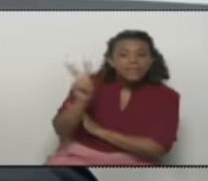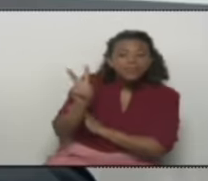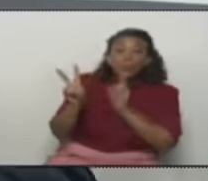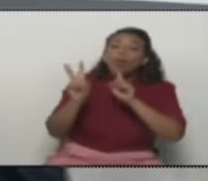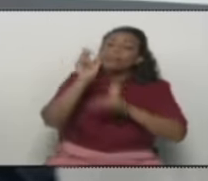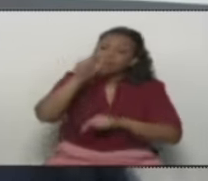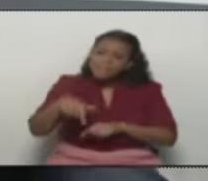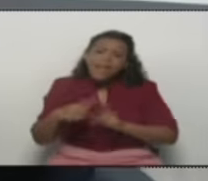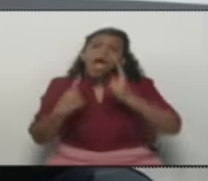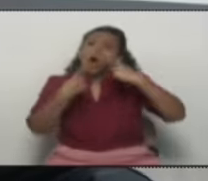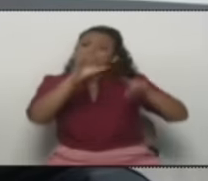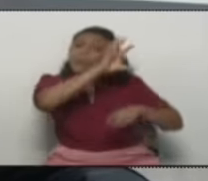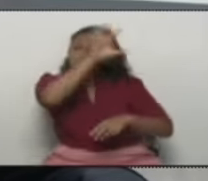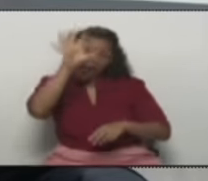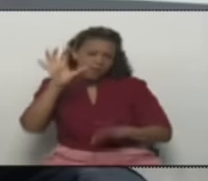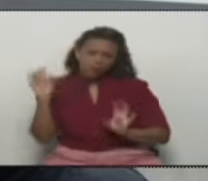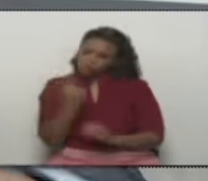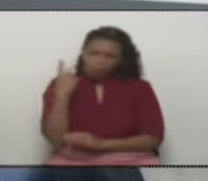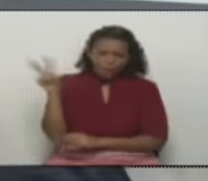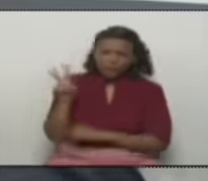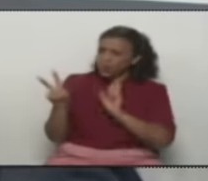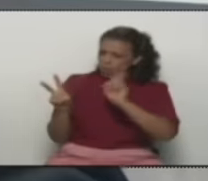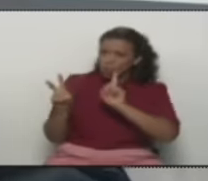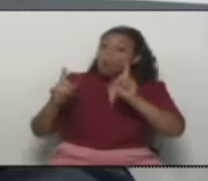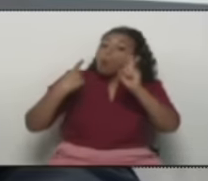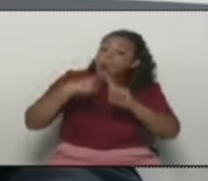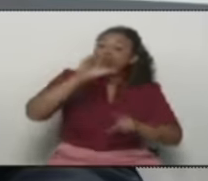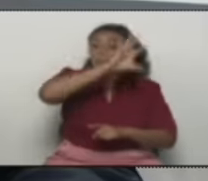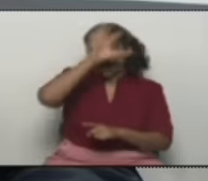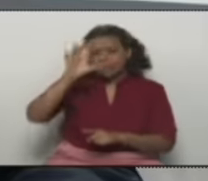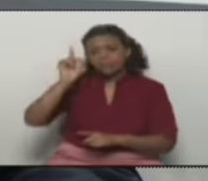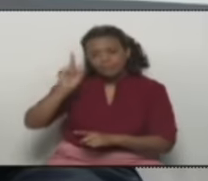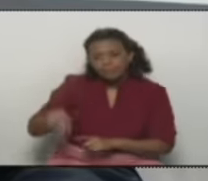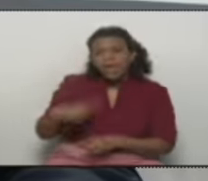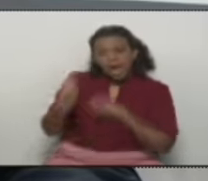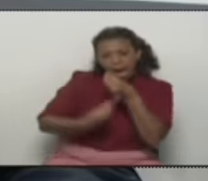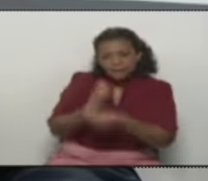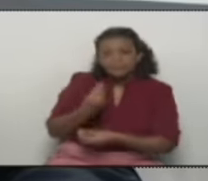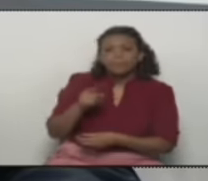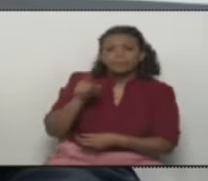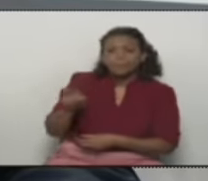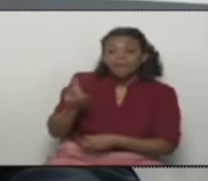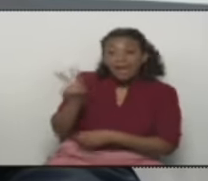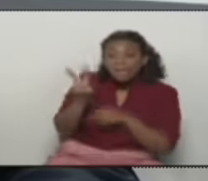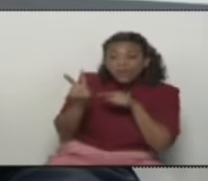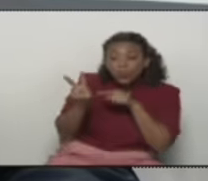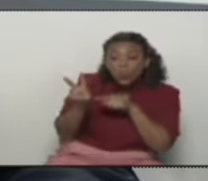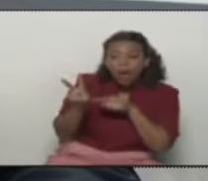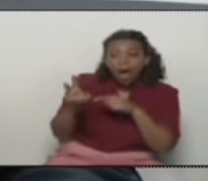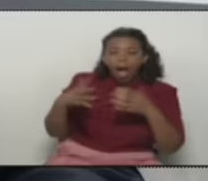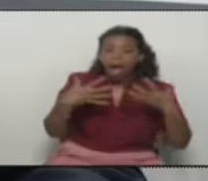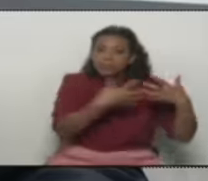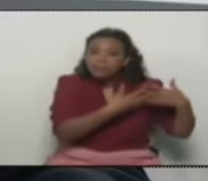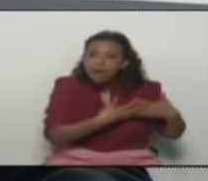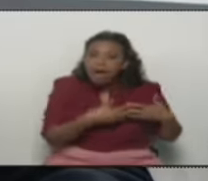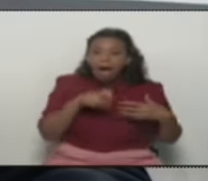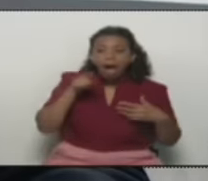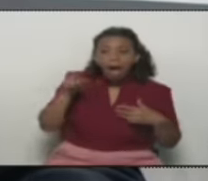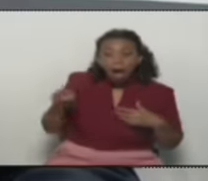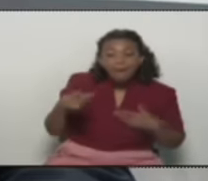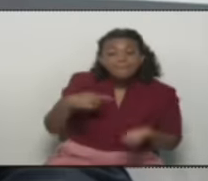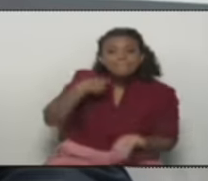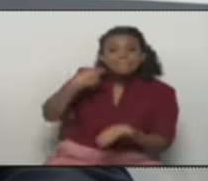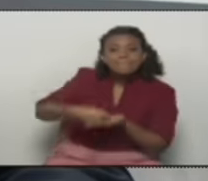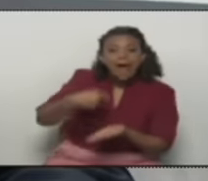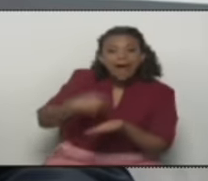de Venezuela. Aquí no hay nada venezolano de lo que pasó acá, esto inventado afuera, que Estados Unidos, con el poder económico que tiene, puede pagar